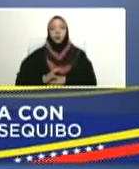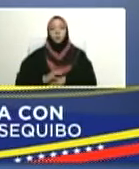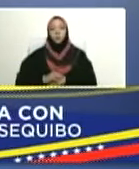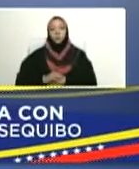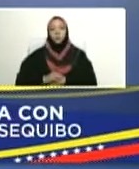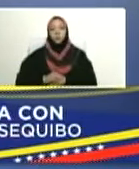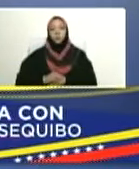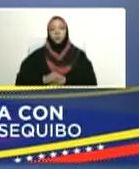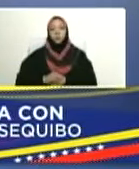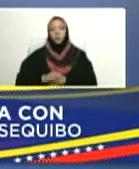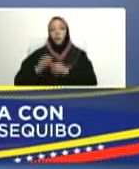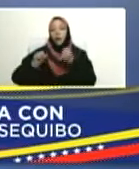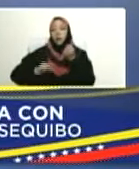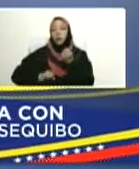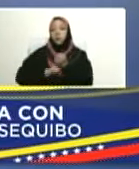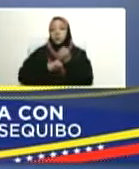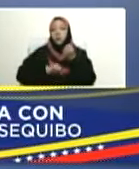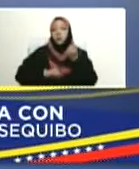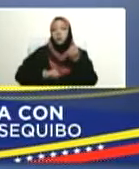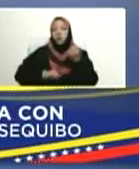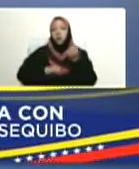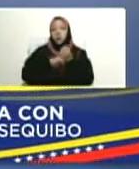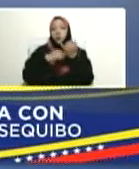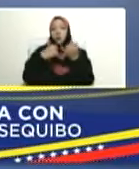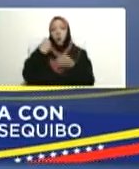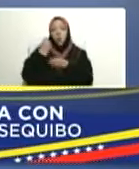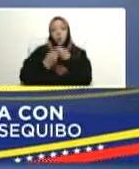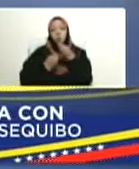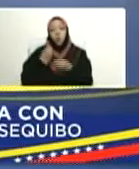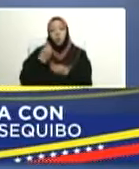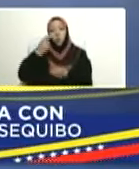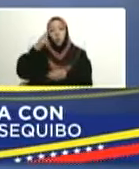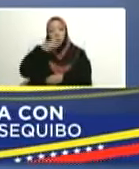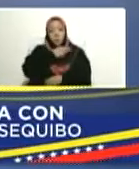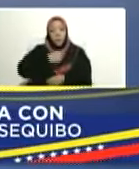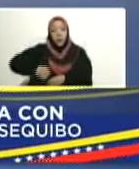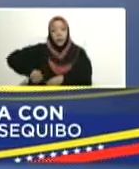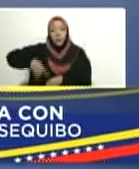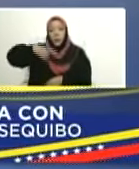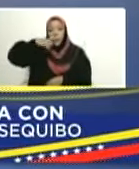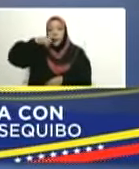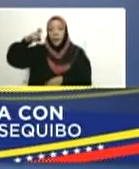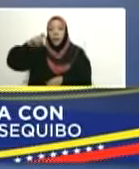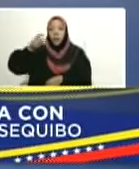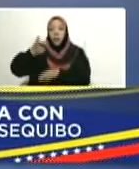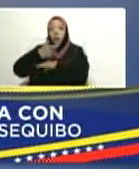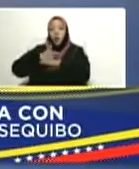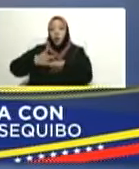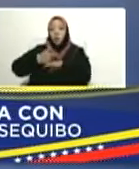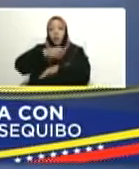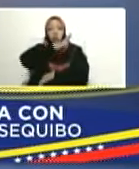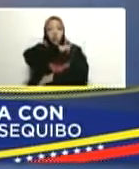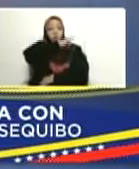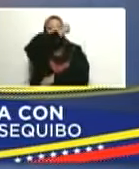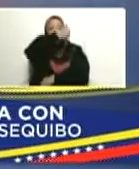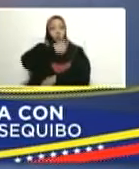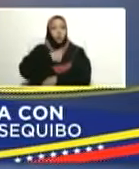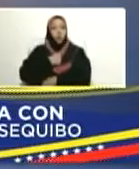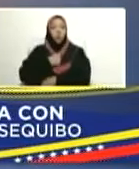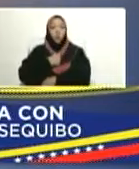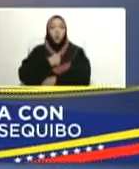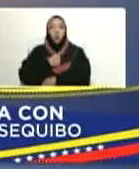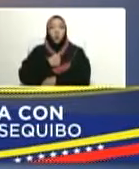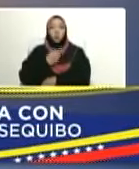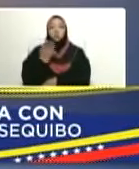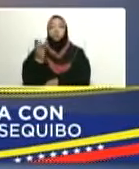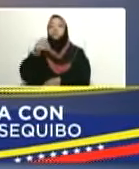precisamente apoyado, porque tengo que decirlo como jefe de Estado y jefe de gobierno. Yo no soy el que